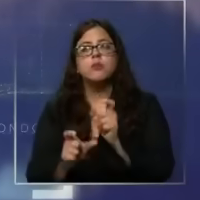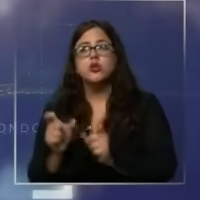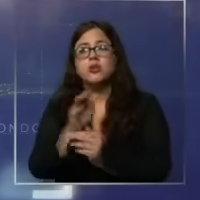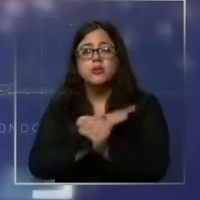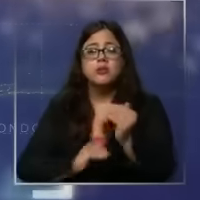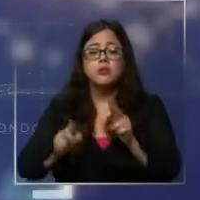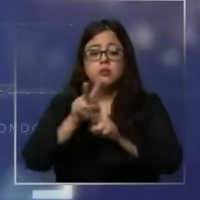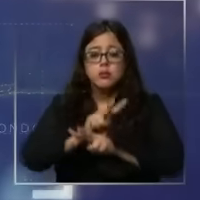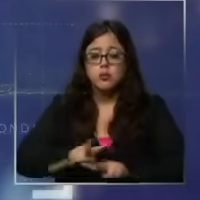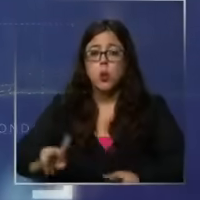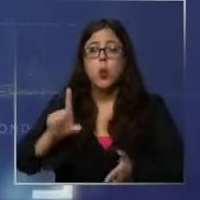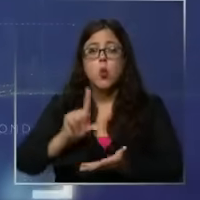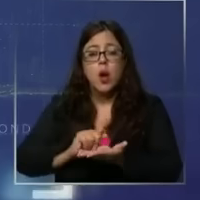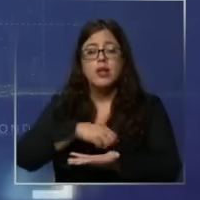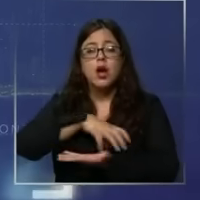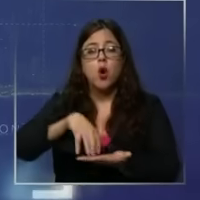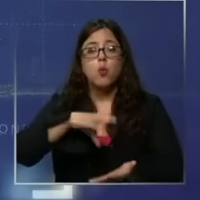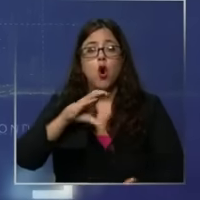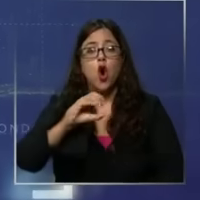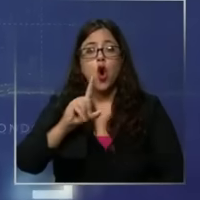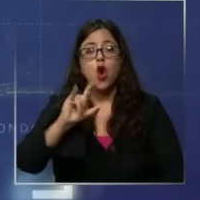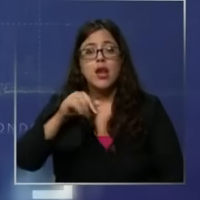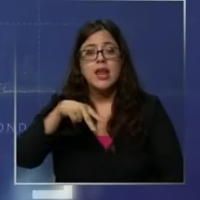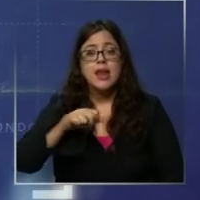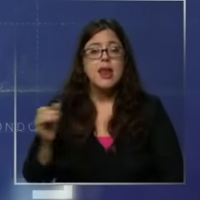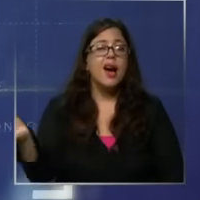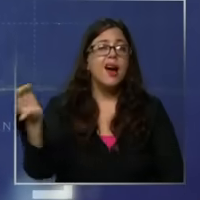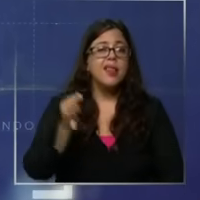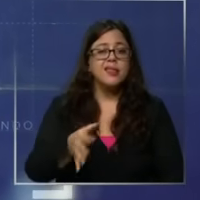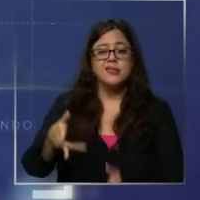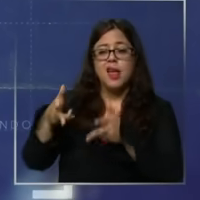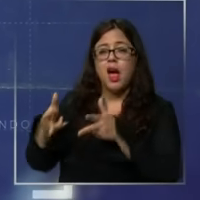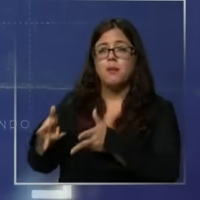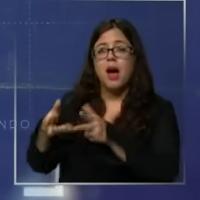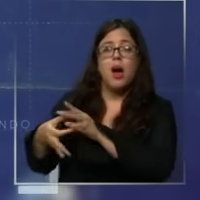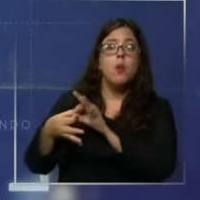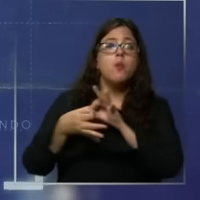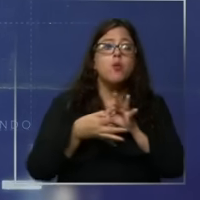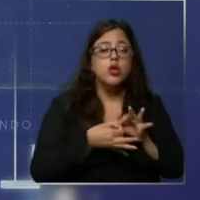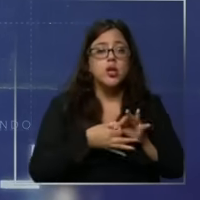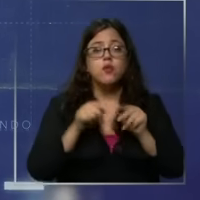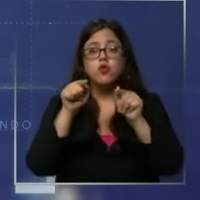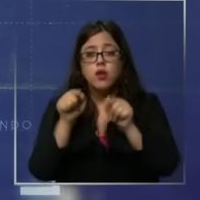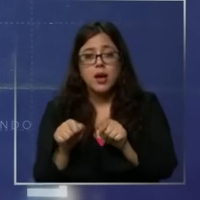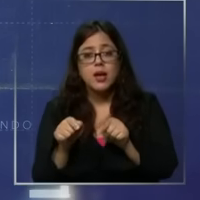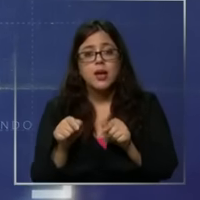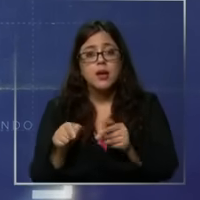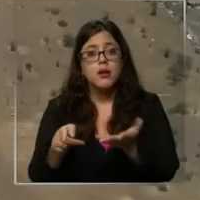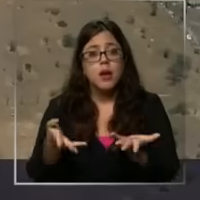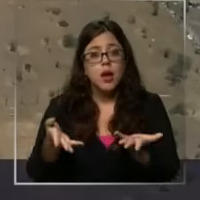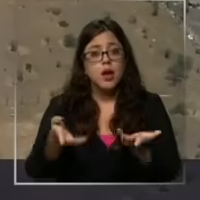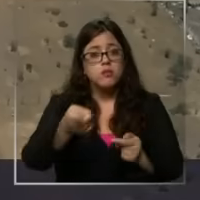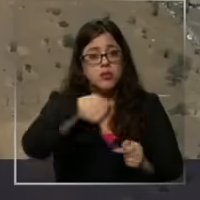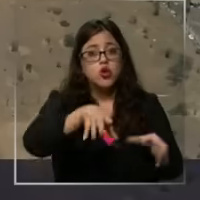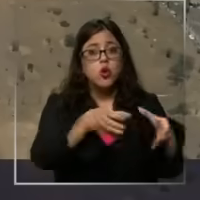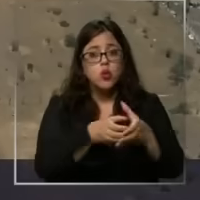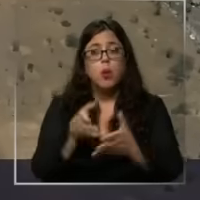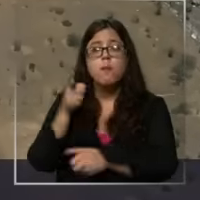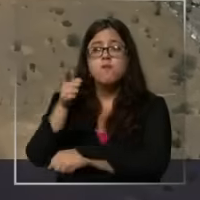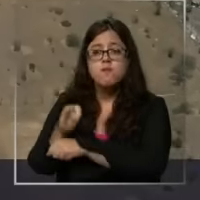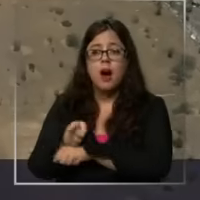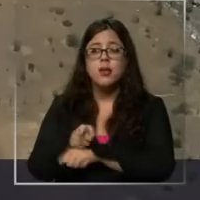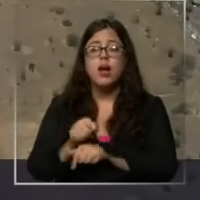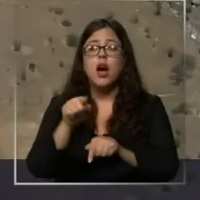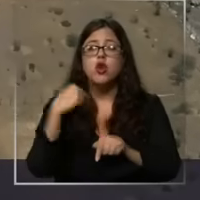una tranquila zona de colina que anónimamente dicen estar bajo amenaza porque simplemente ellos mandan. Nosotros empezamos